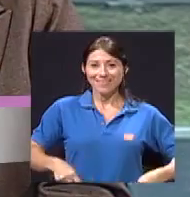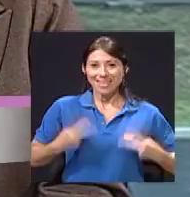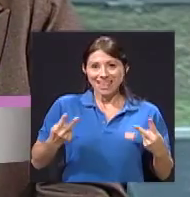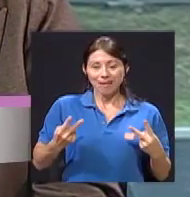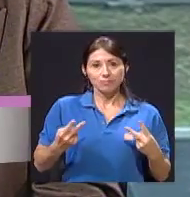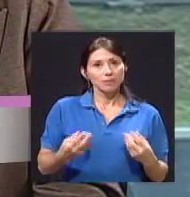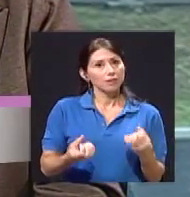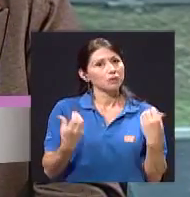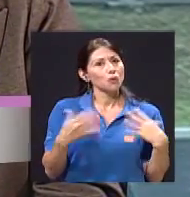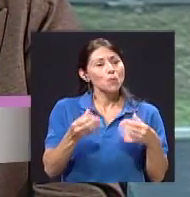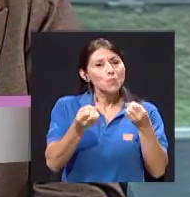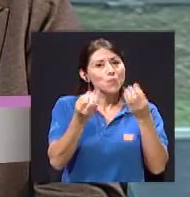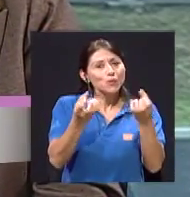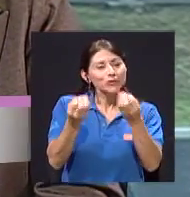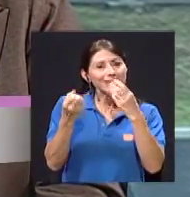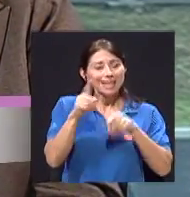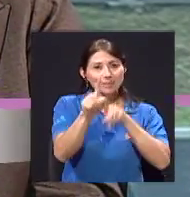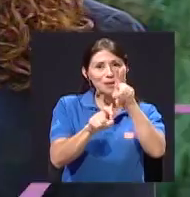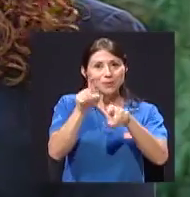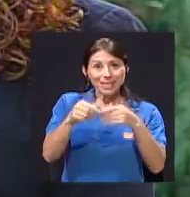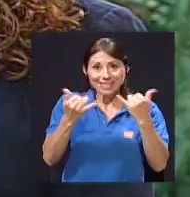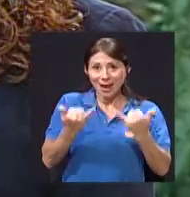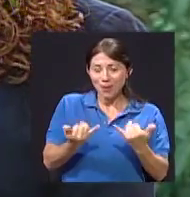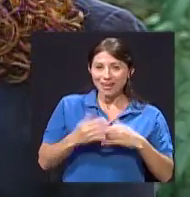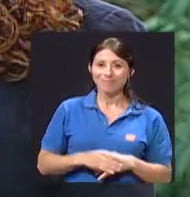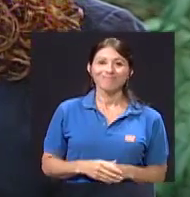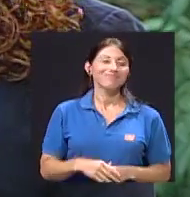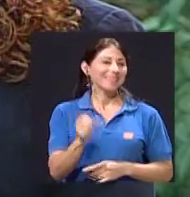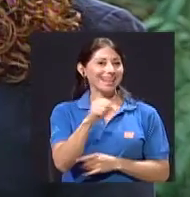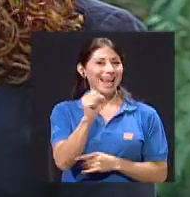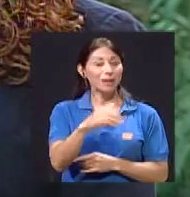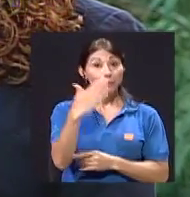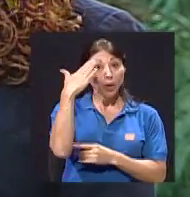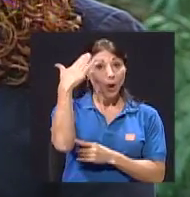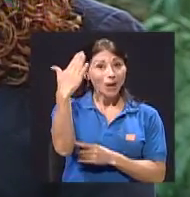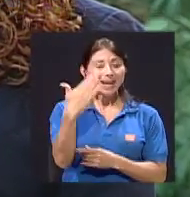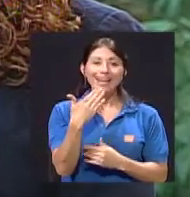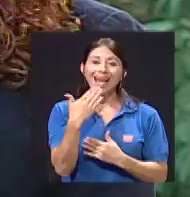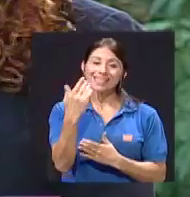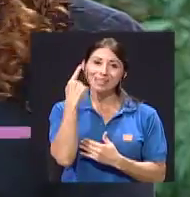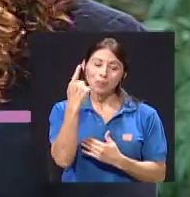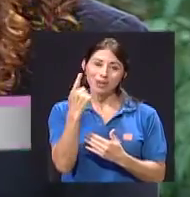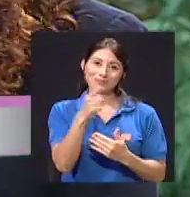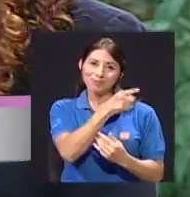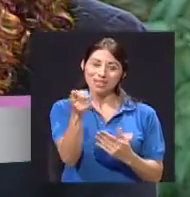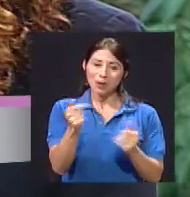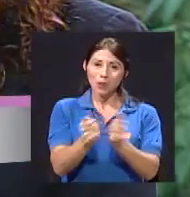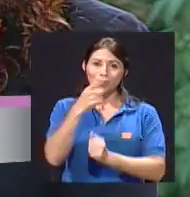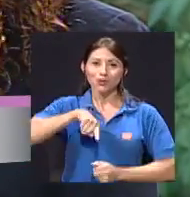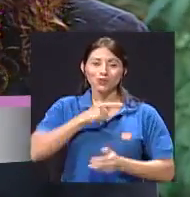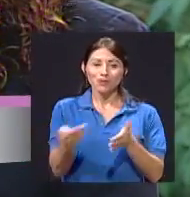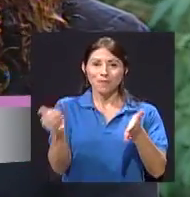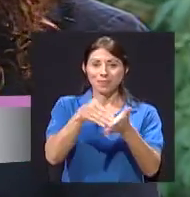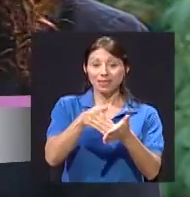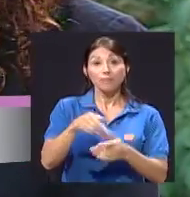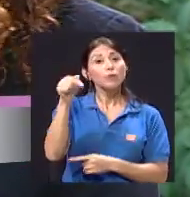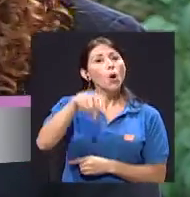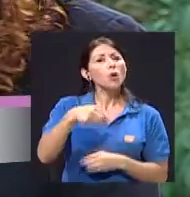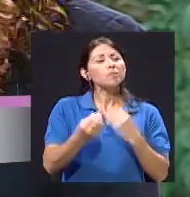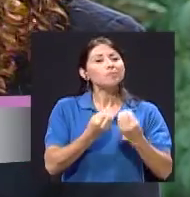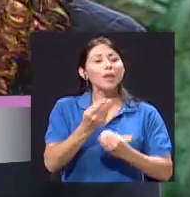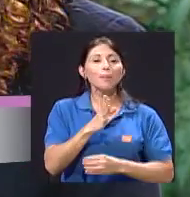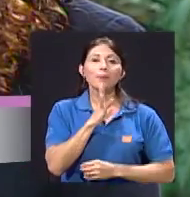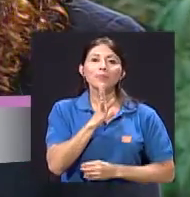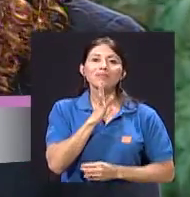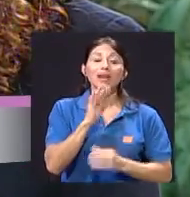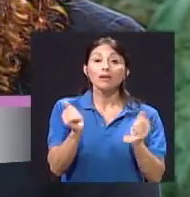son muchísimas las preguntas que tenemos esta mañana. Claro. Hola, gracias por estar con nosotros nuevamente. El día de hoy vamos a hablar